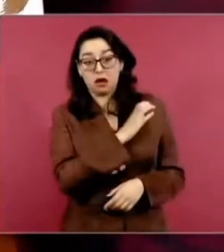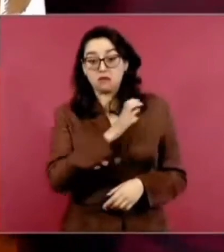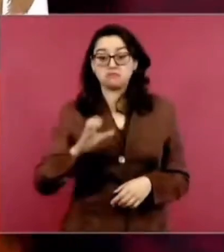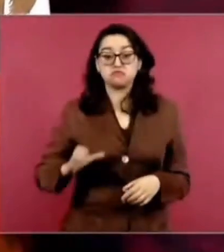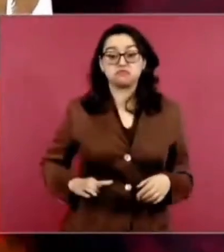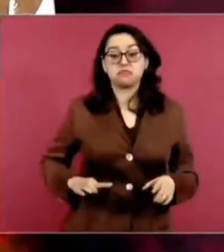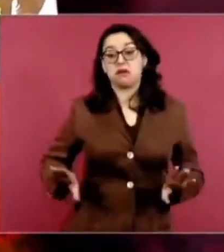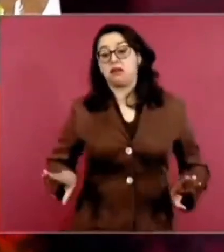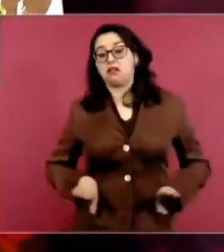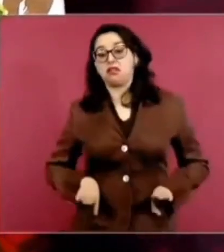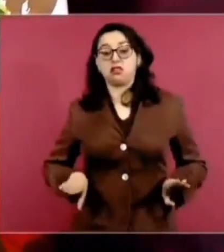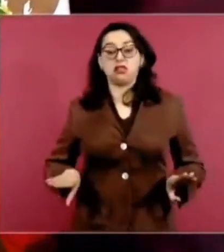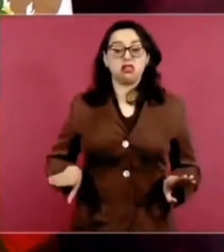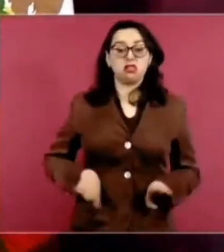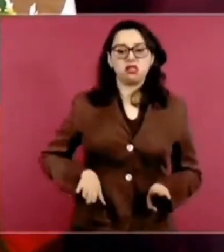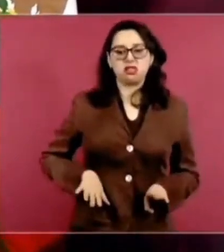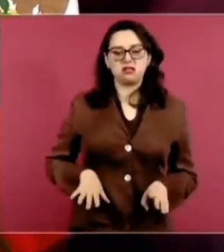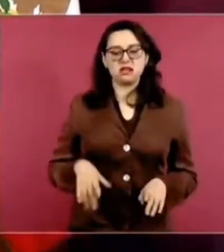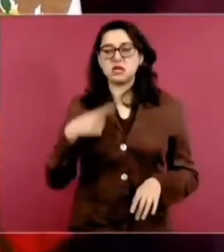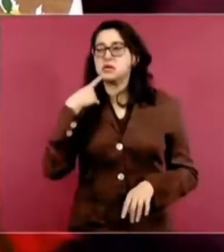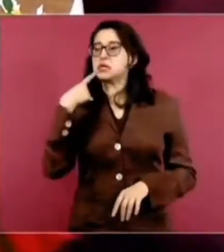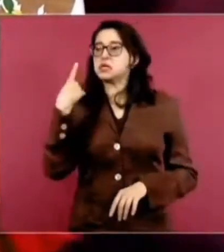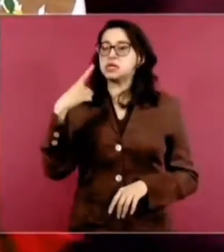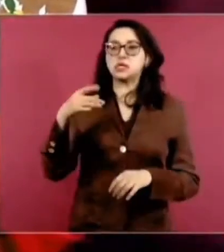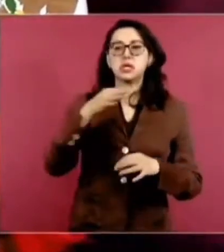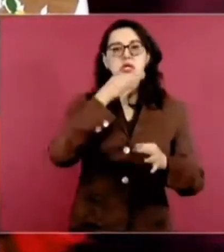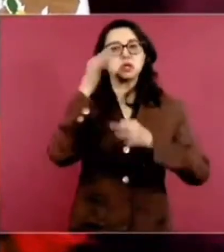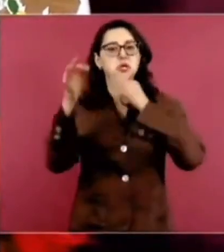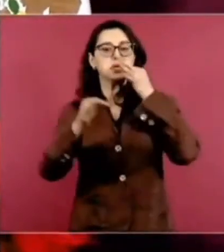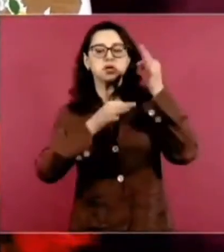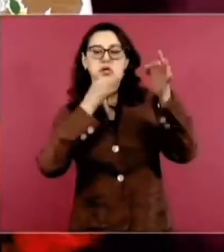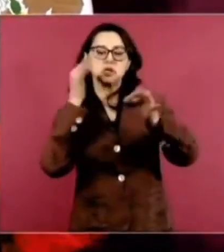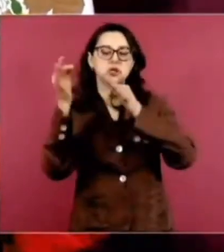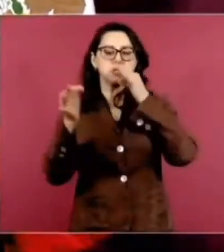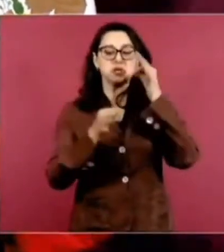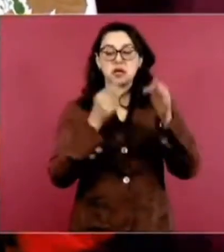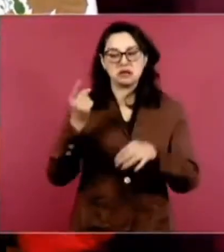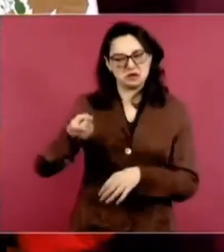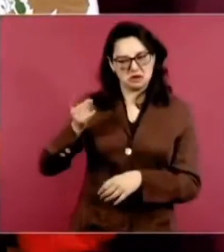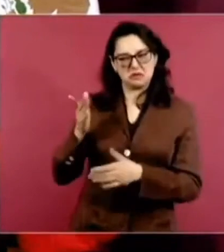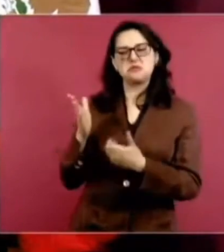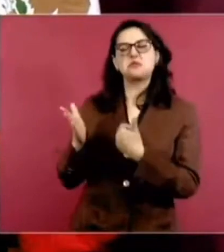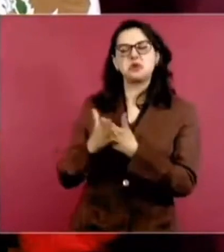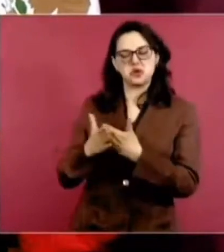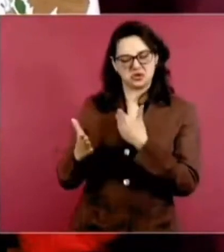estar haciendo esas declaraciones, esas amenazas,